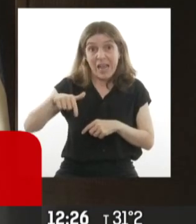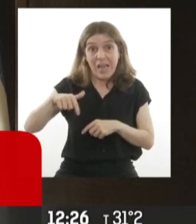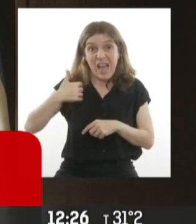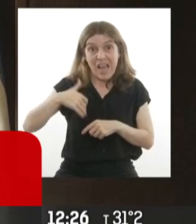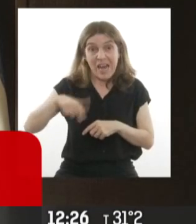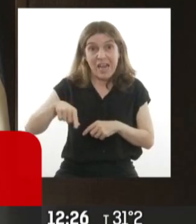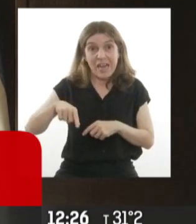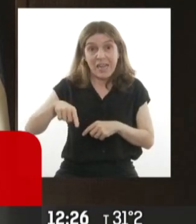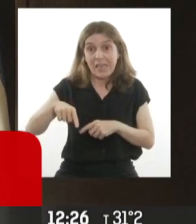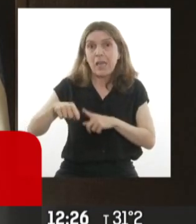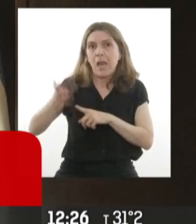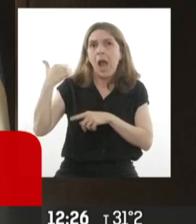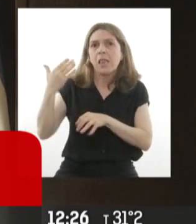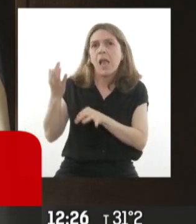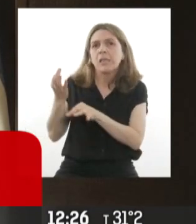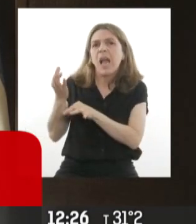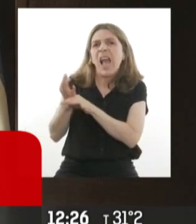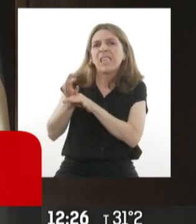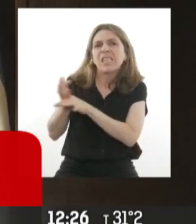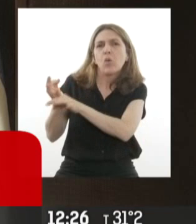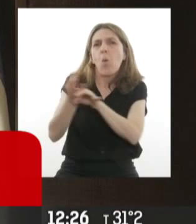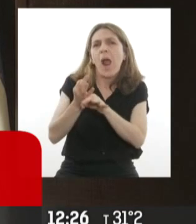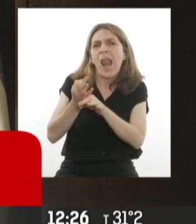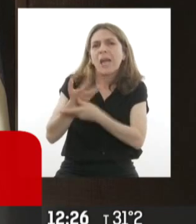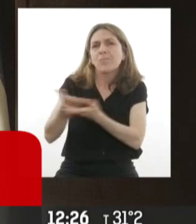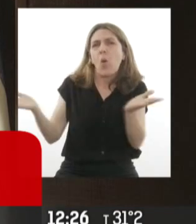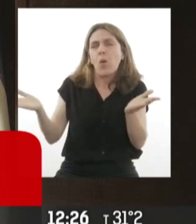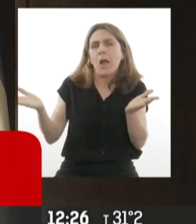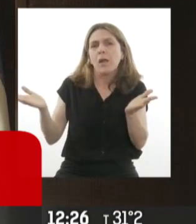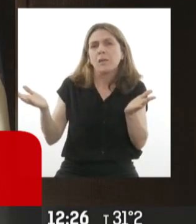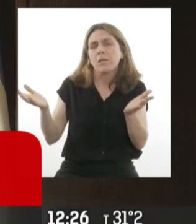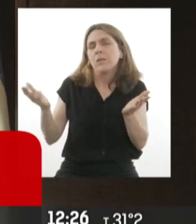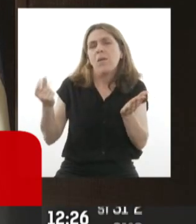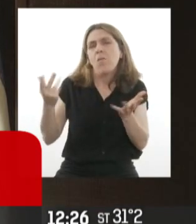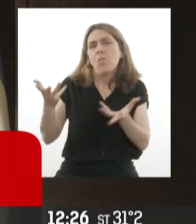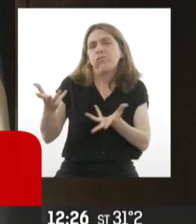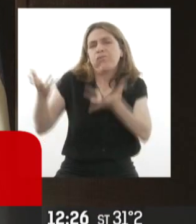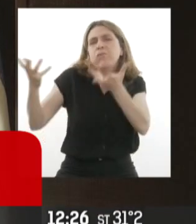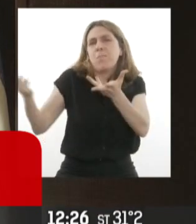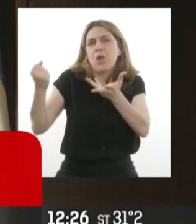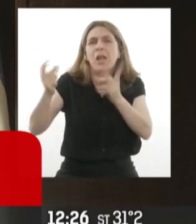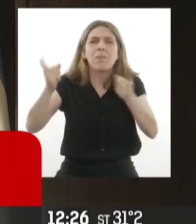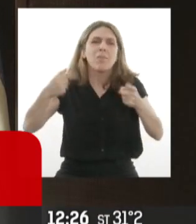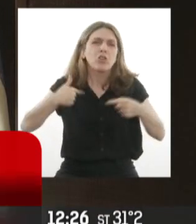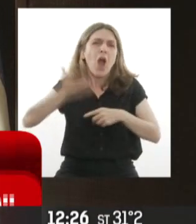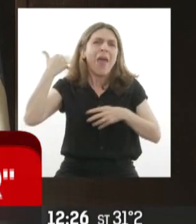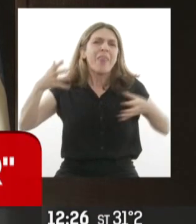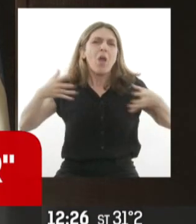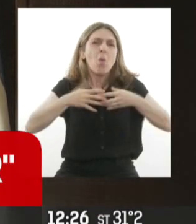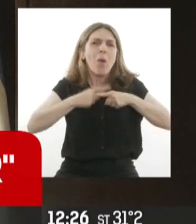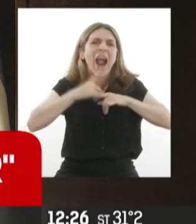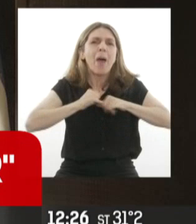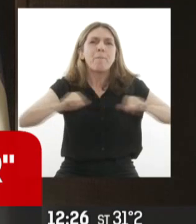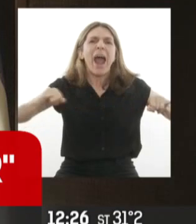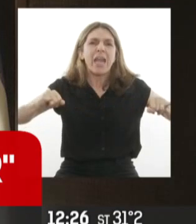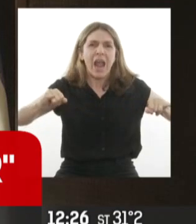donde la educación pública ha sido lo que nos diferenció. En campaña decía una y otra vez que